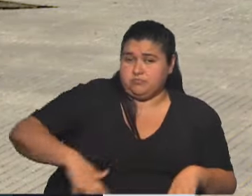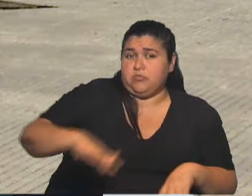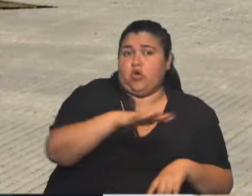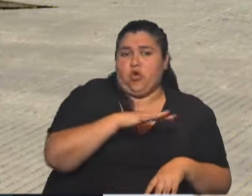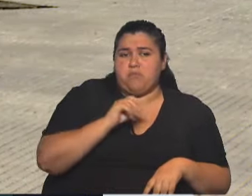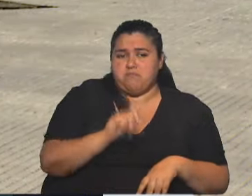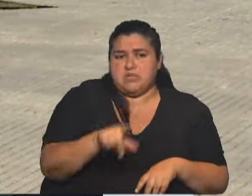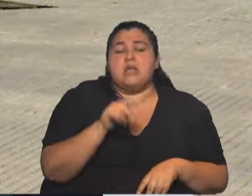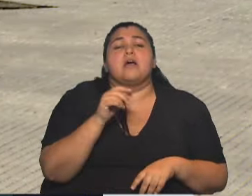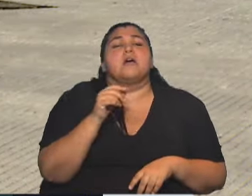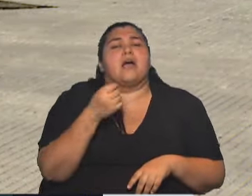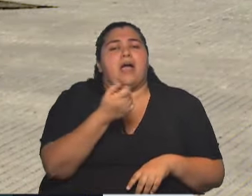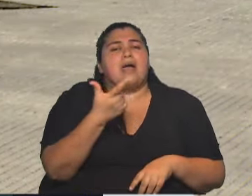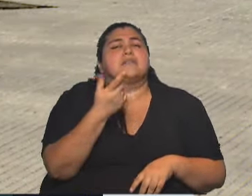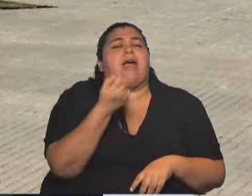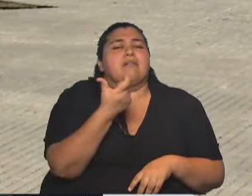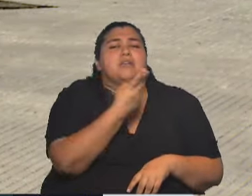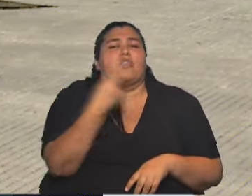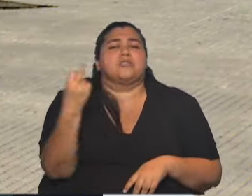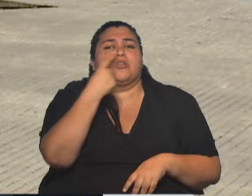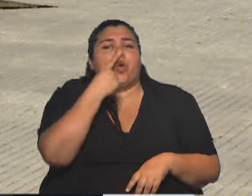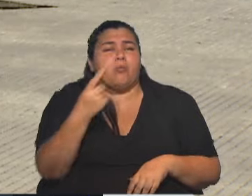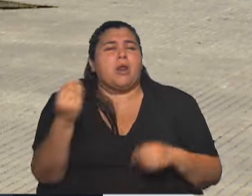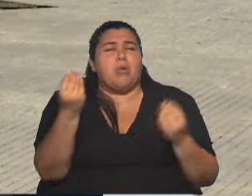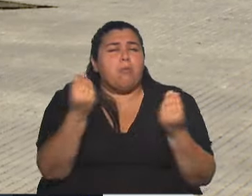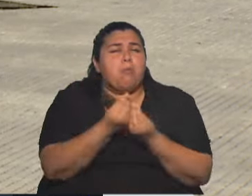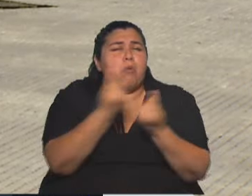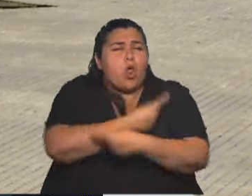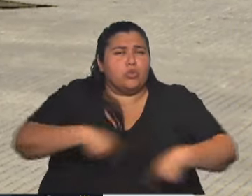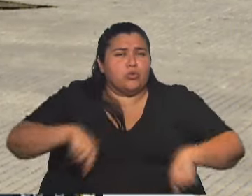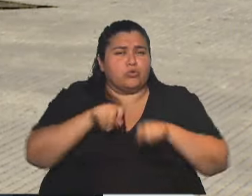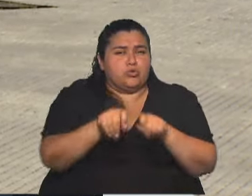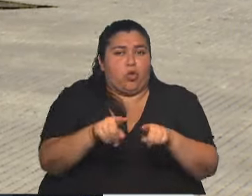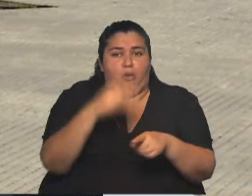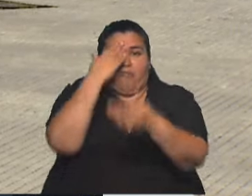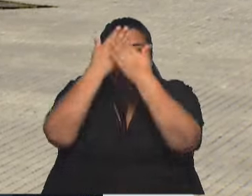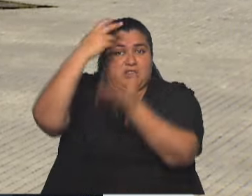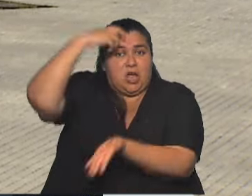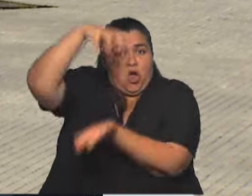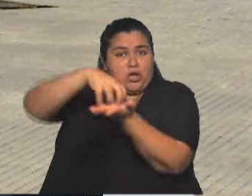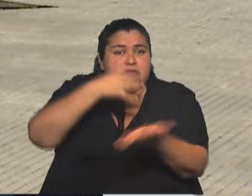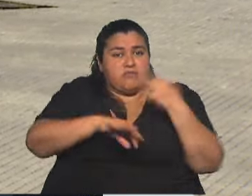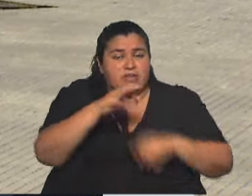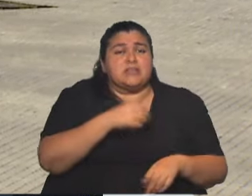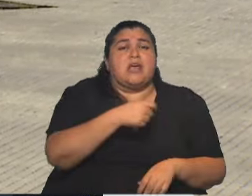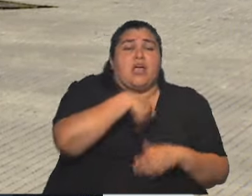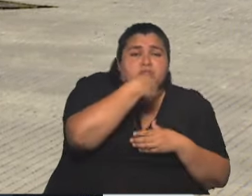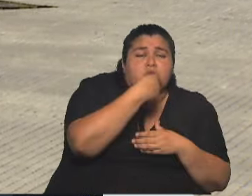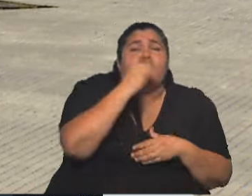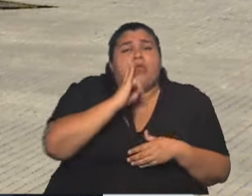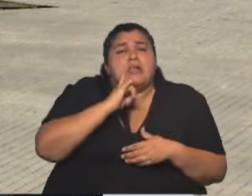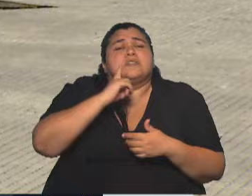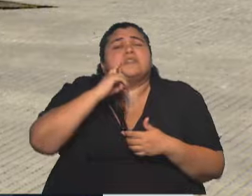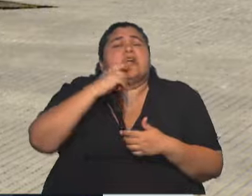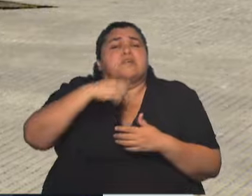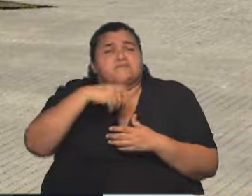cooperativistas trajeron más de 200.000 kilos de productos variados para vender frente al Congreso, como lácteos, verduras, frutas y